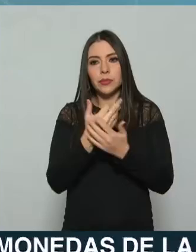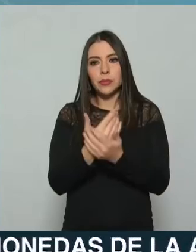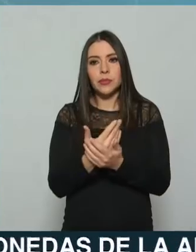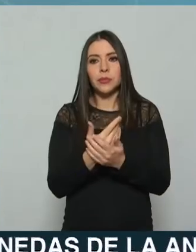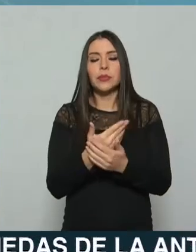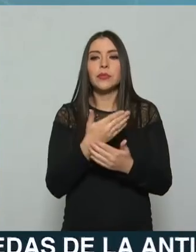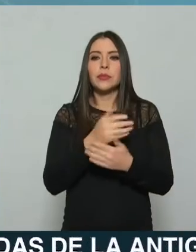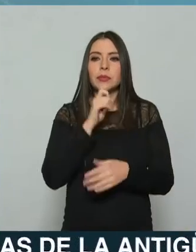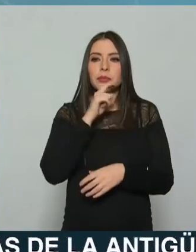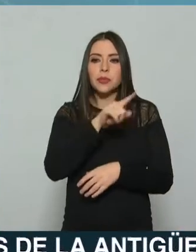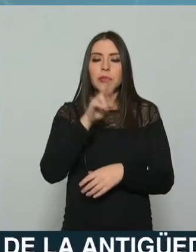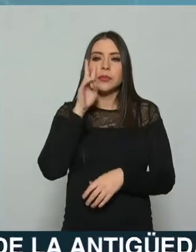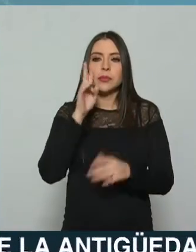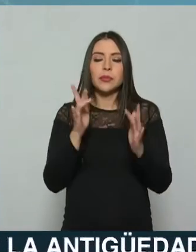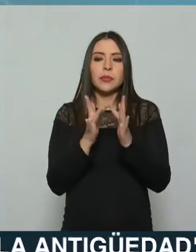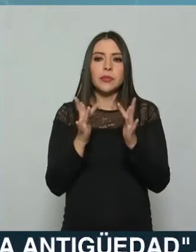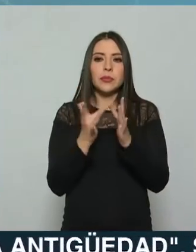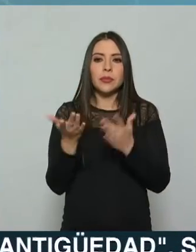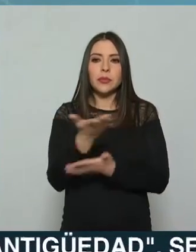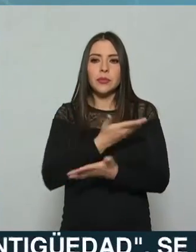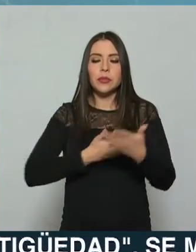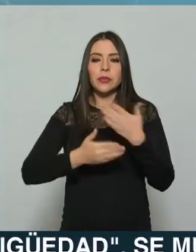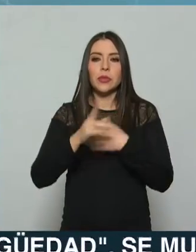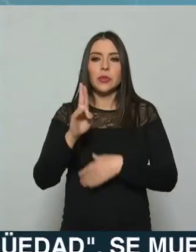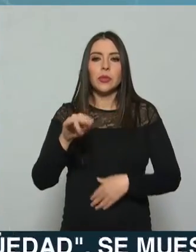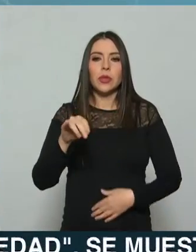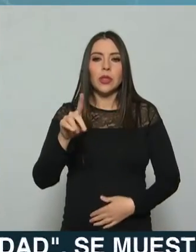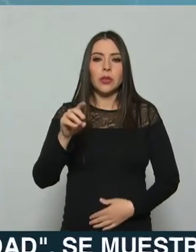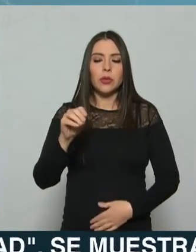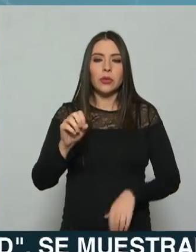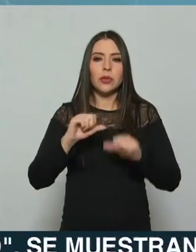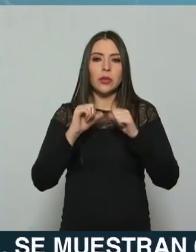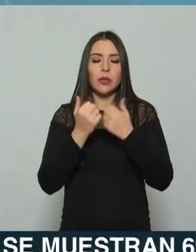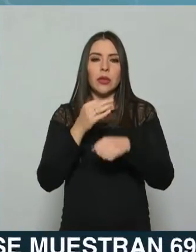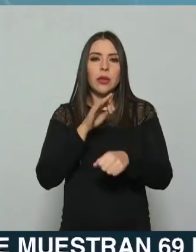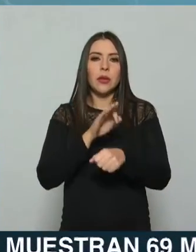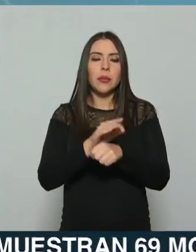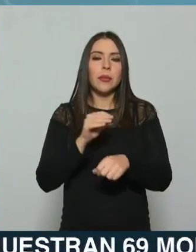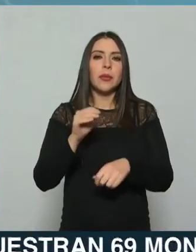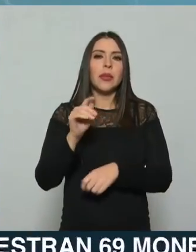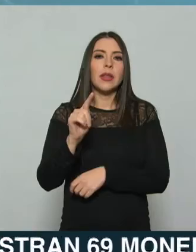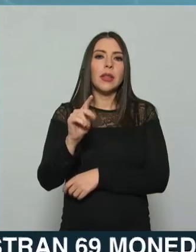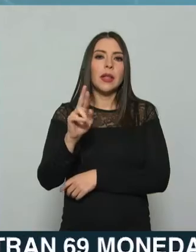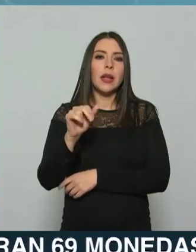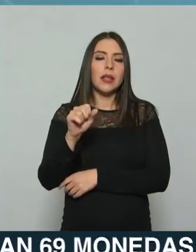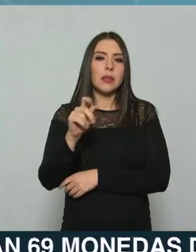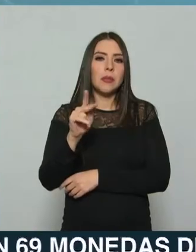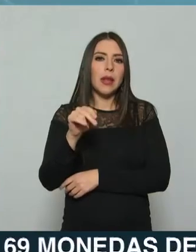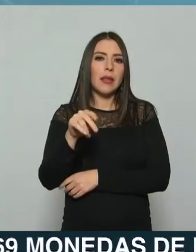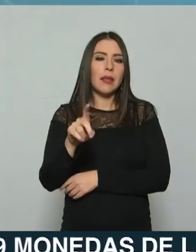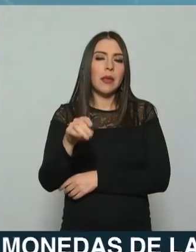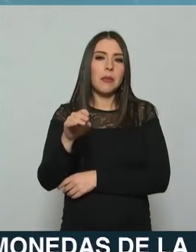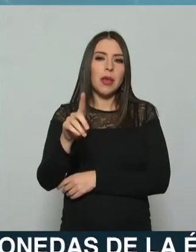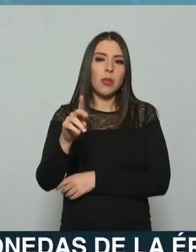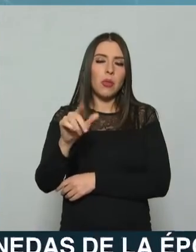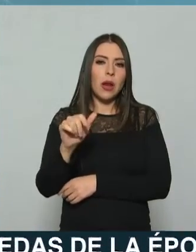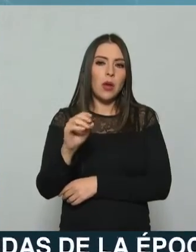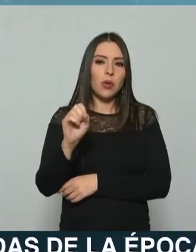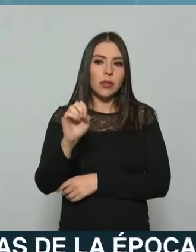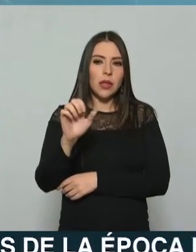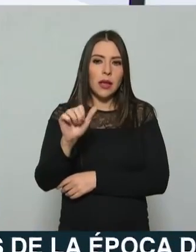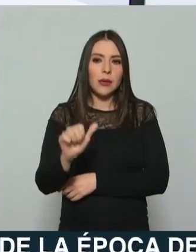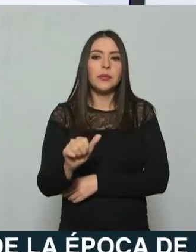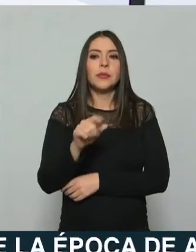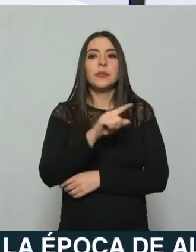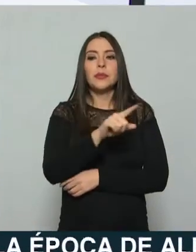Los invitamos también a que visiten las redes sociales de Unidos Asociación Pro Trasplante de Médula Ósea Francisco Cázares Cortina, para aquellos familiares o quienes lo